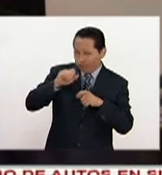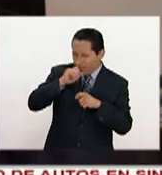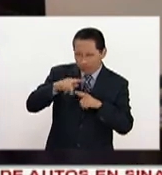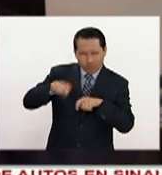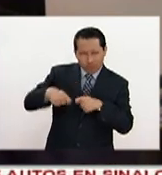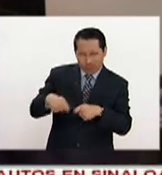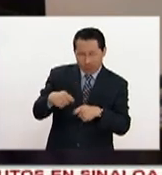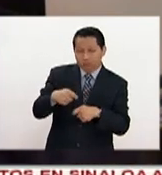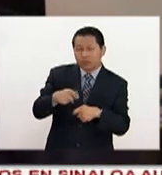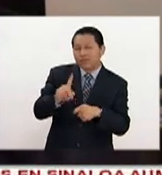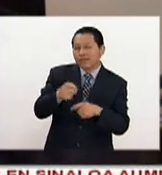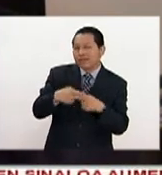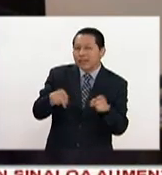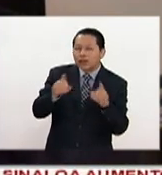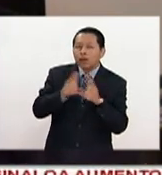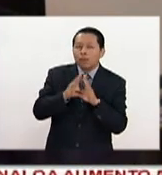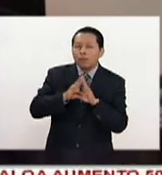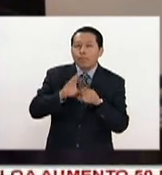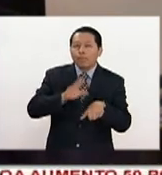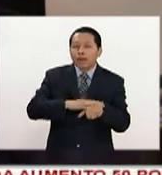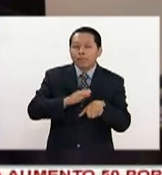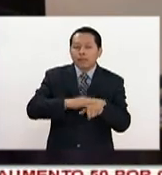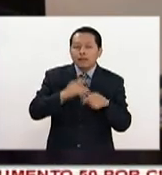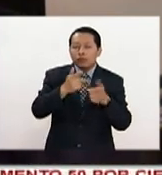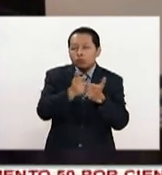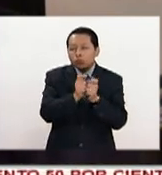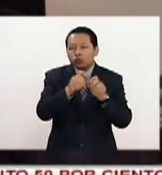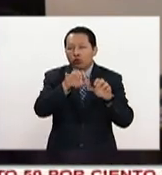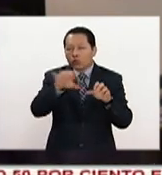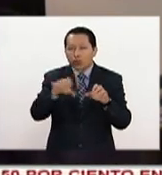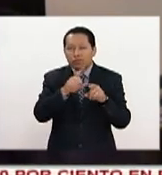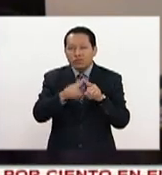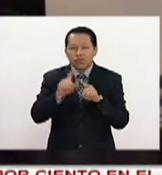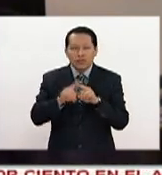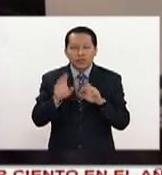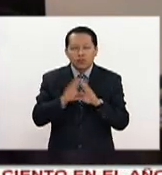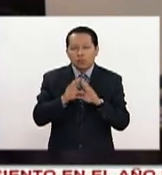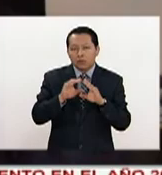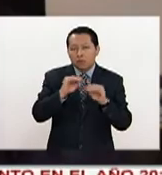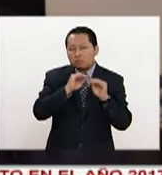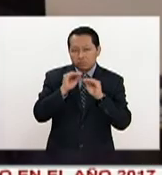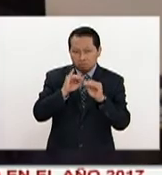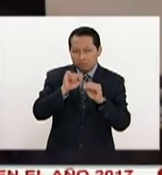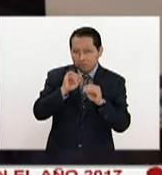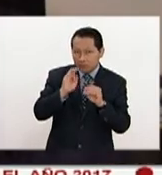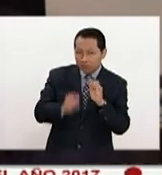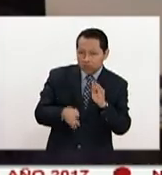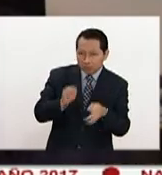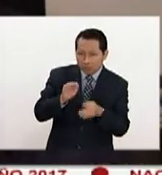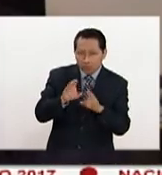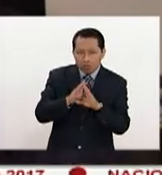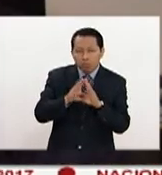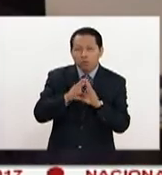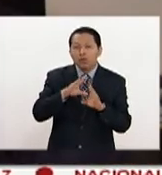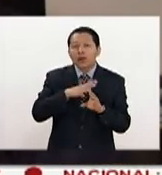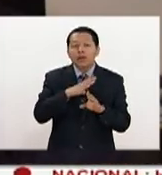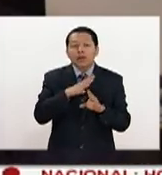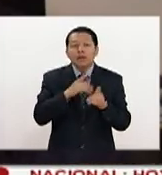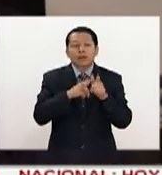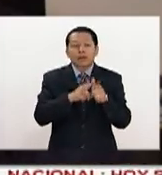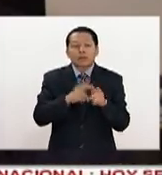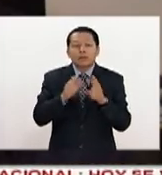estaría más dirigida a sectores un poco más propensos a la negociación, insisto, sobre todo porque mantienen